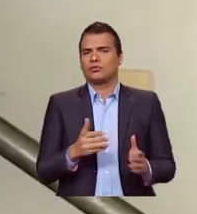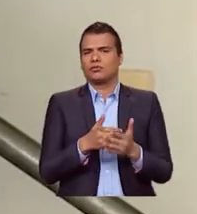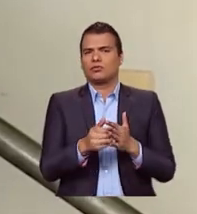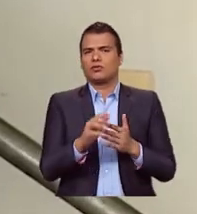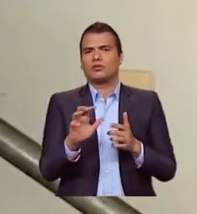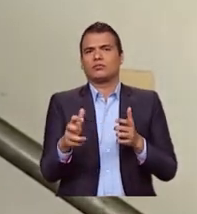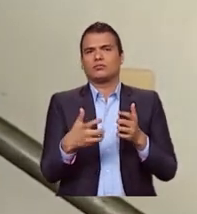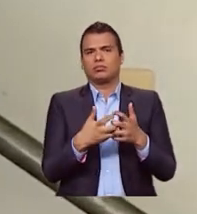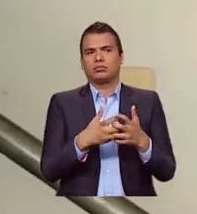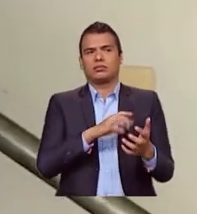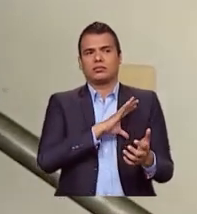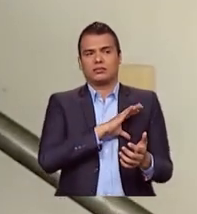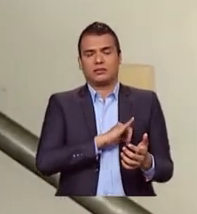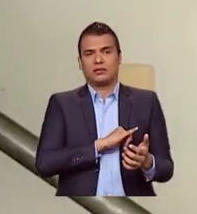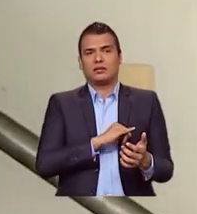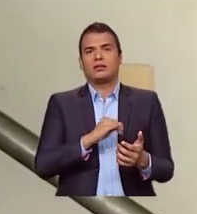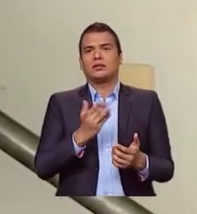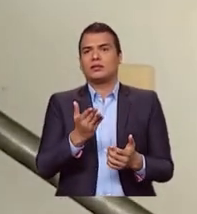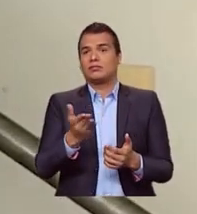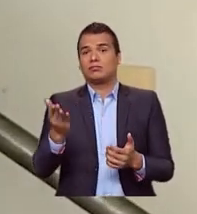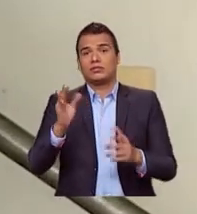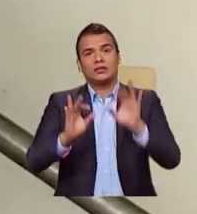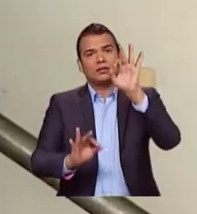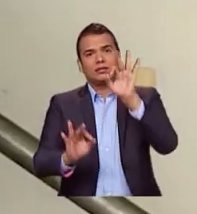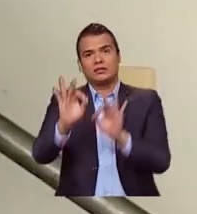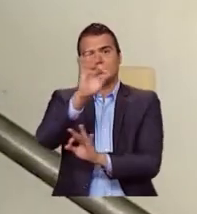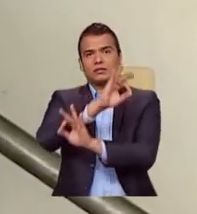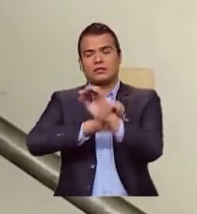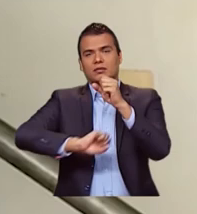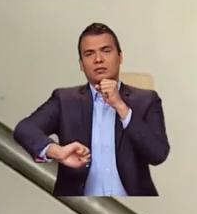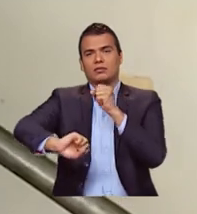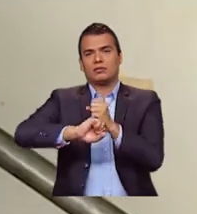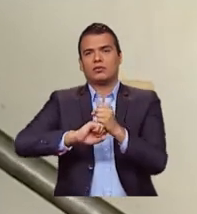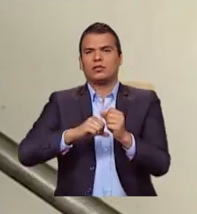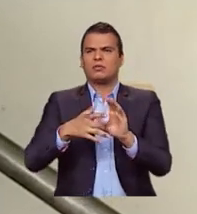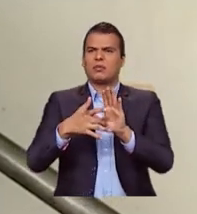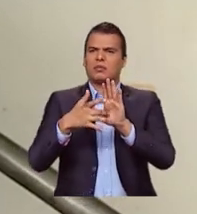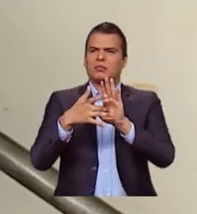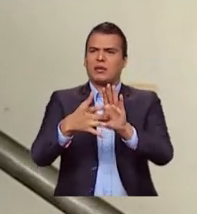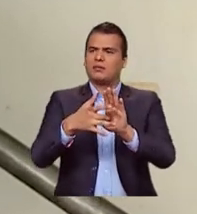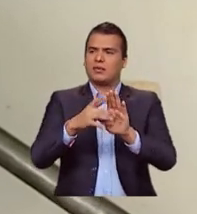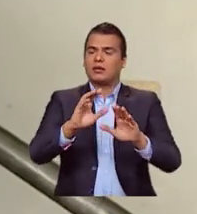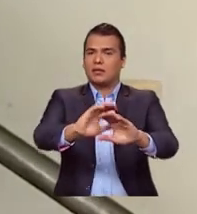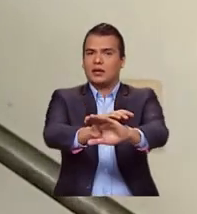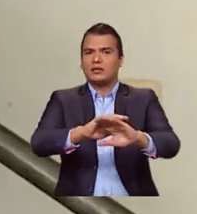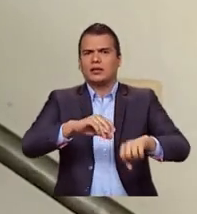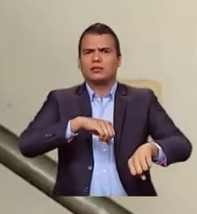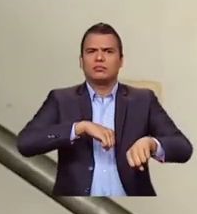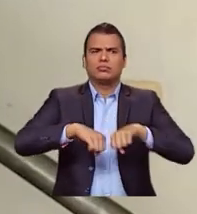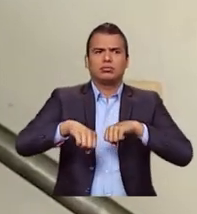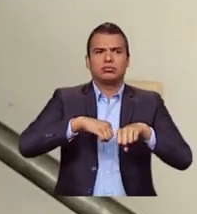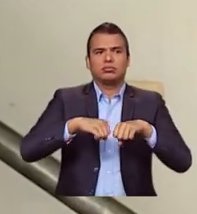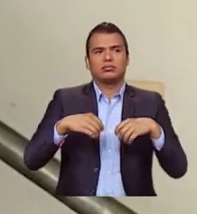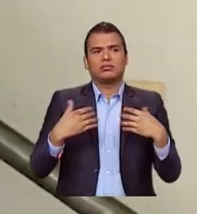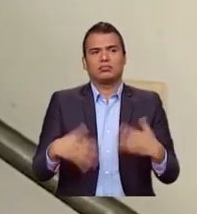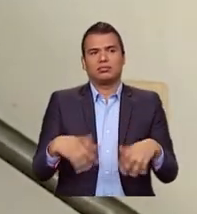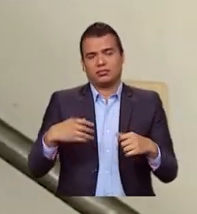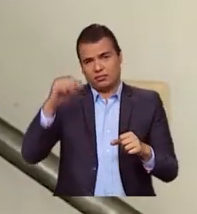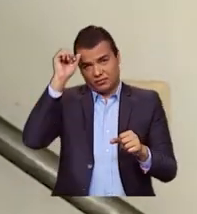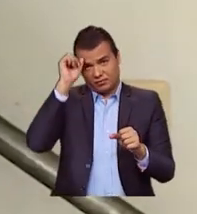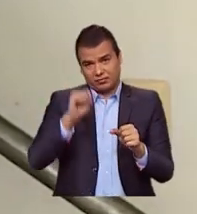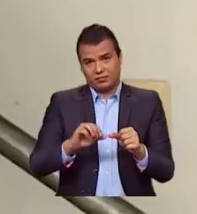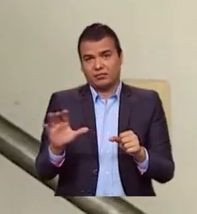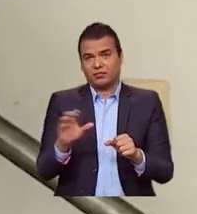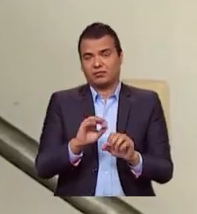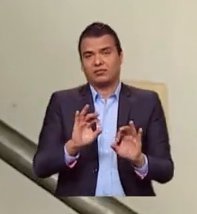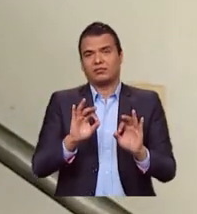a Telepacífico, siempre estuvo ahí apoyándome siempre en el momento como jugador y ahora acordándose, ¿no? Un saludo a todos los